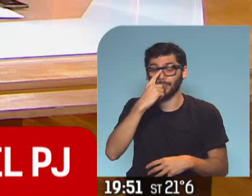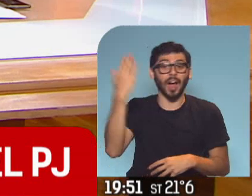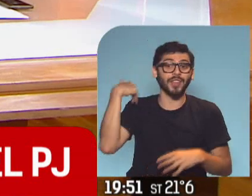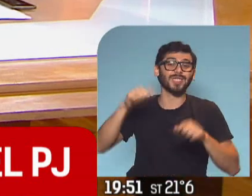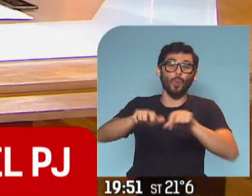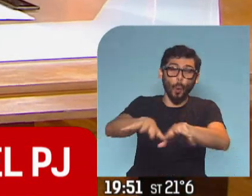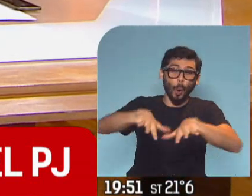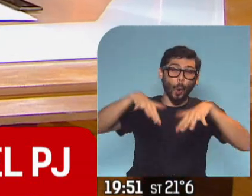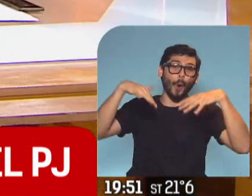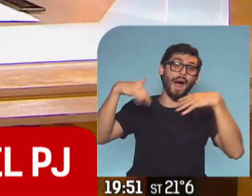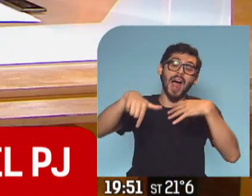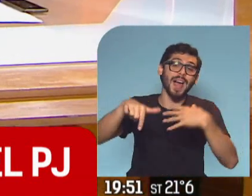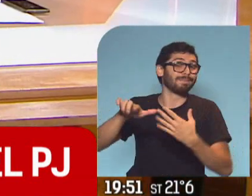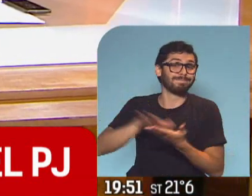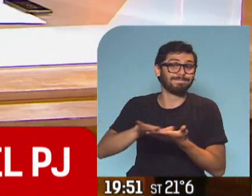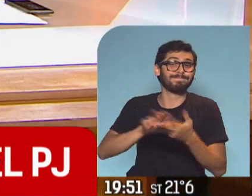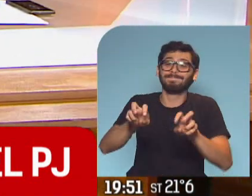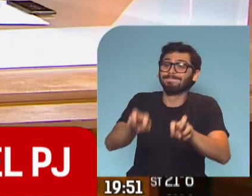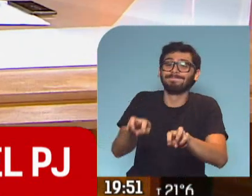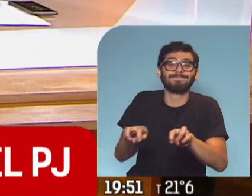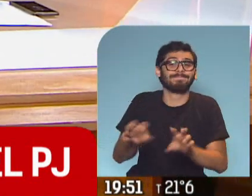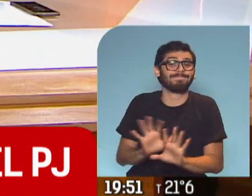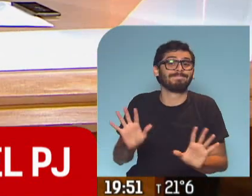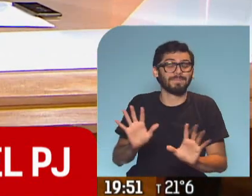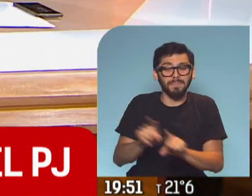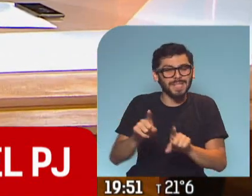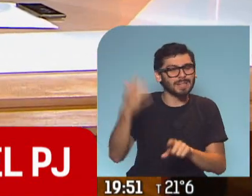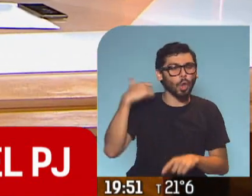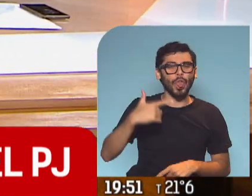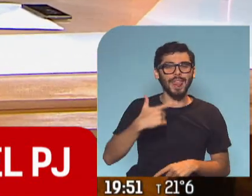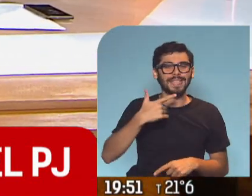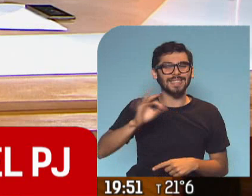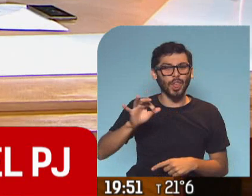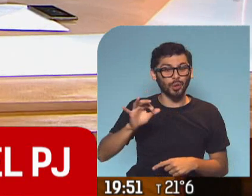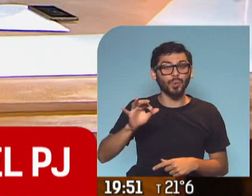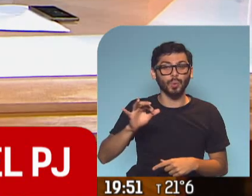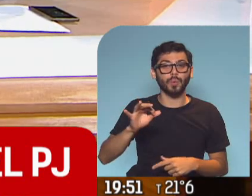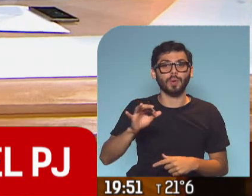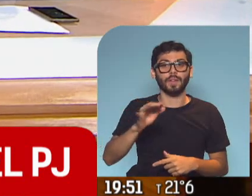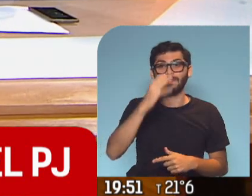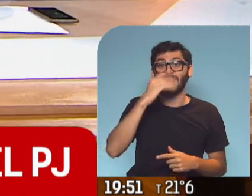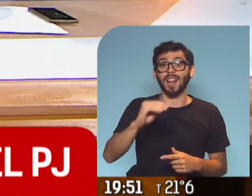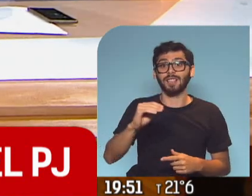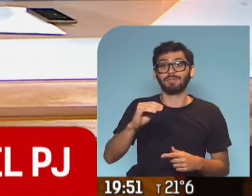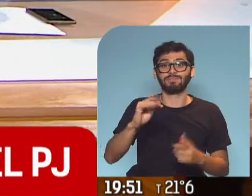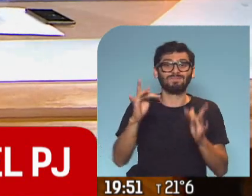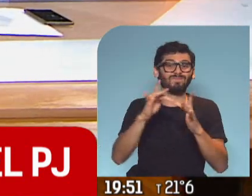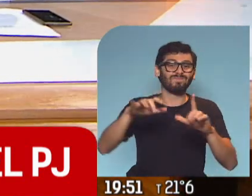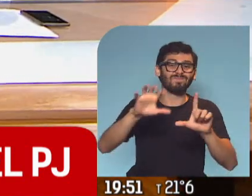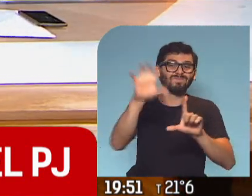parte del campo de juego. Esto, así como el último acto, el del 17 de octubre, terminó siendo un frustrado acto